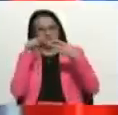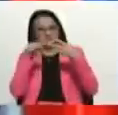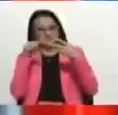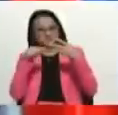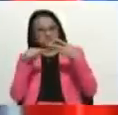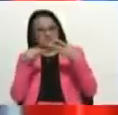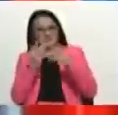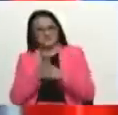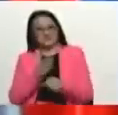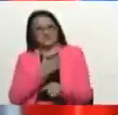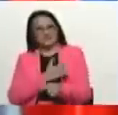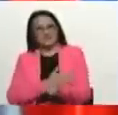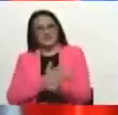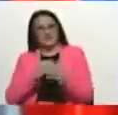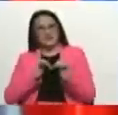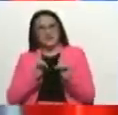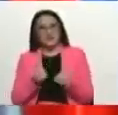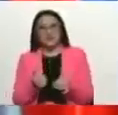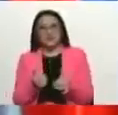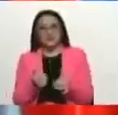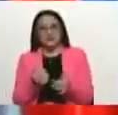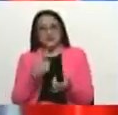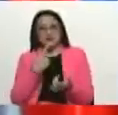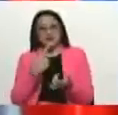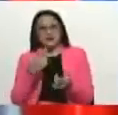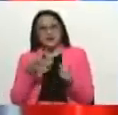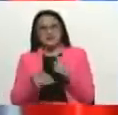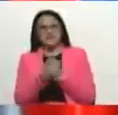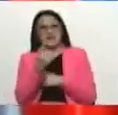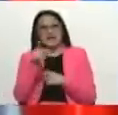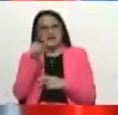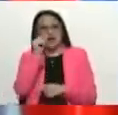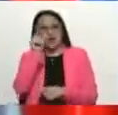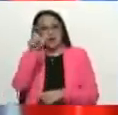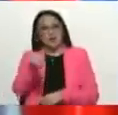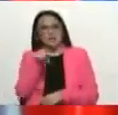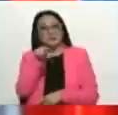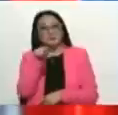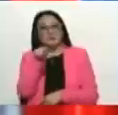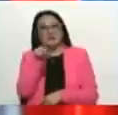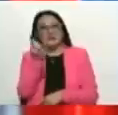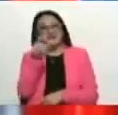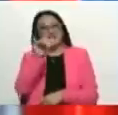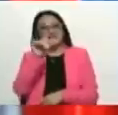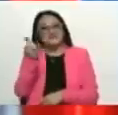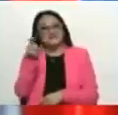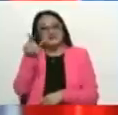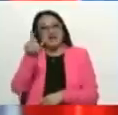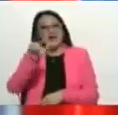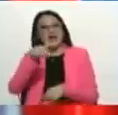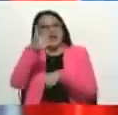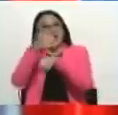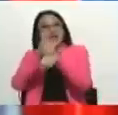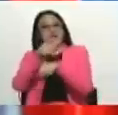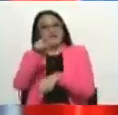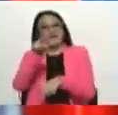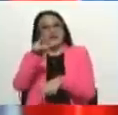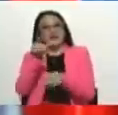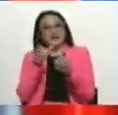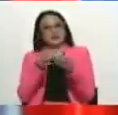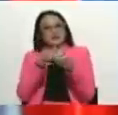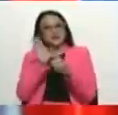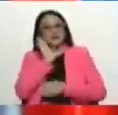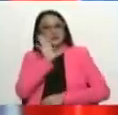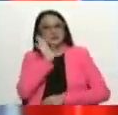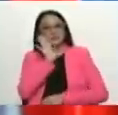empezar por esta trama, donde aparece este sujeto, alias El Gigi, que es el jefe de la banda, y